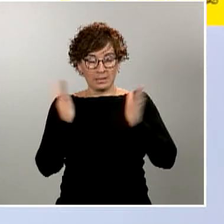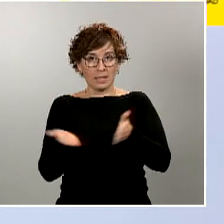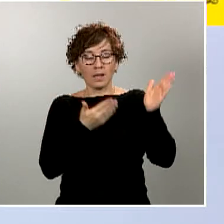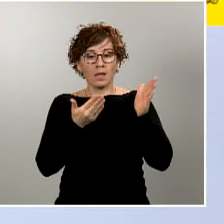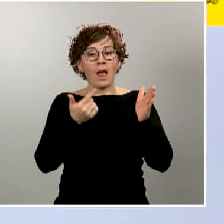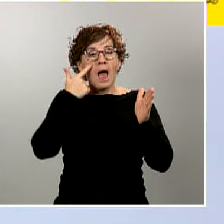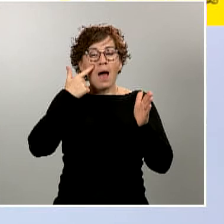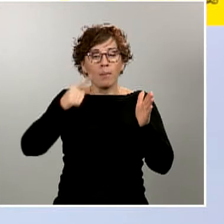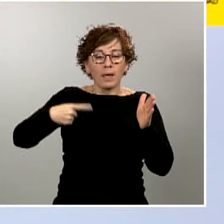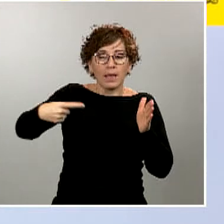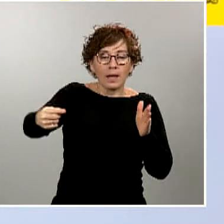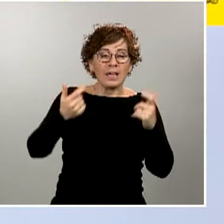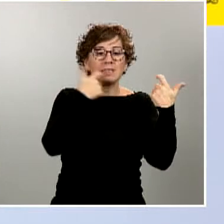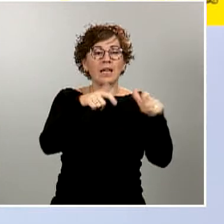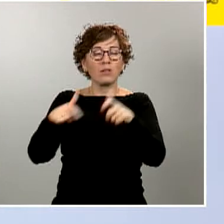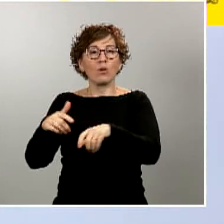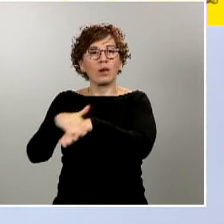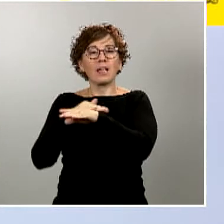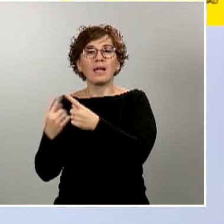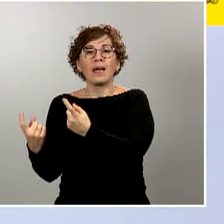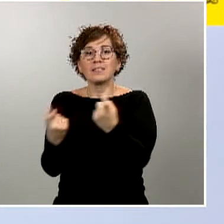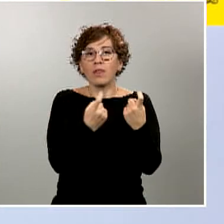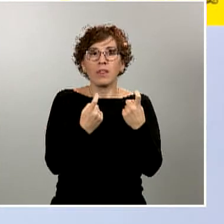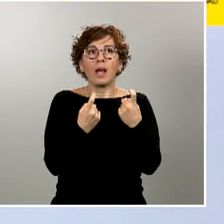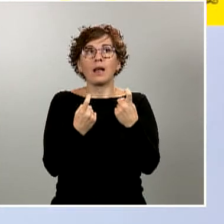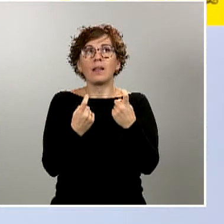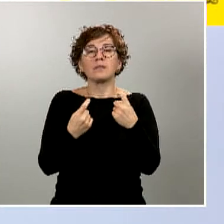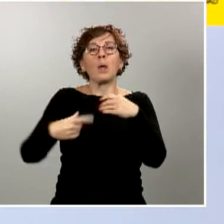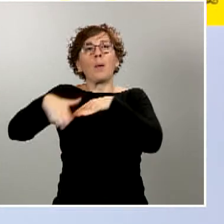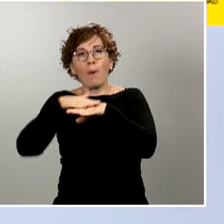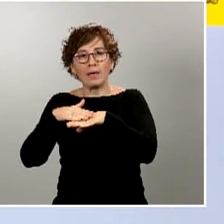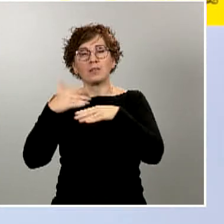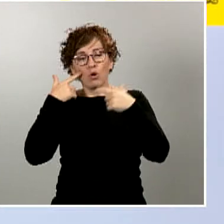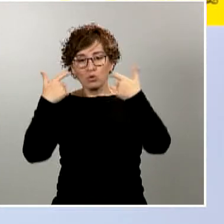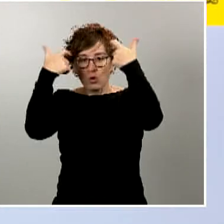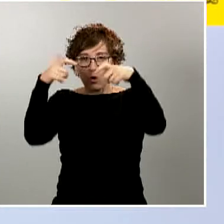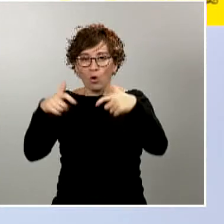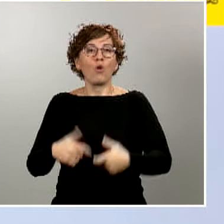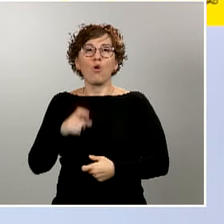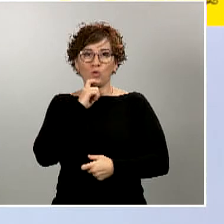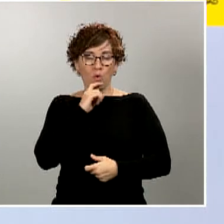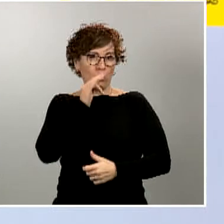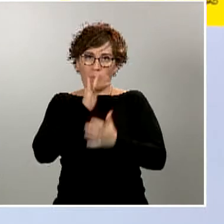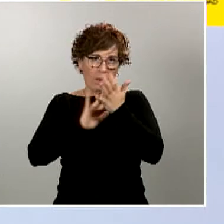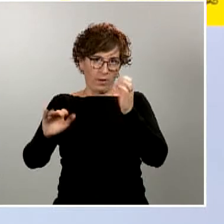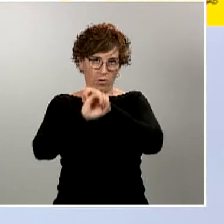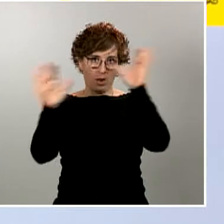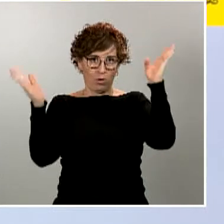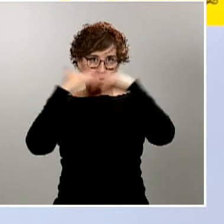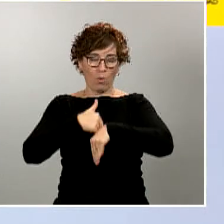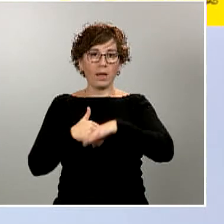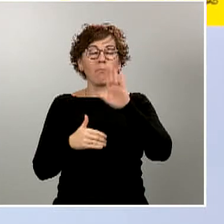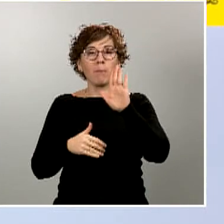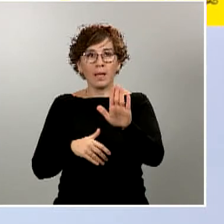sectores que se consideran esenciales, básicos y demás. Esto está por definir, pero en cualquier caso lo que sí que sabemos que tiene